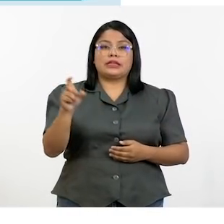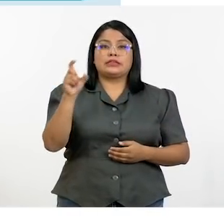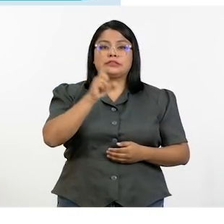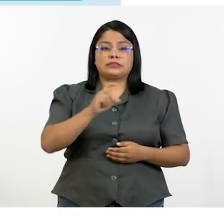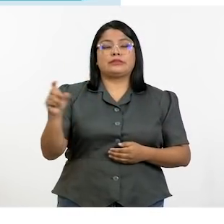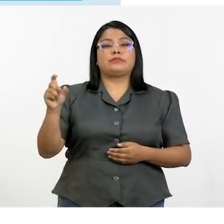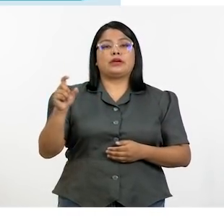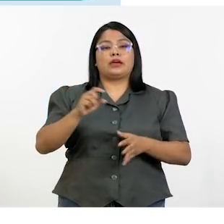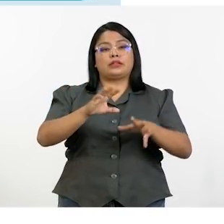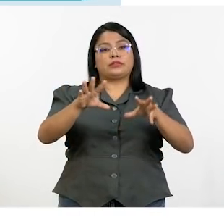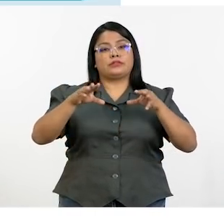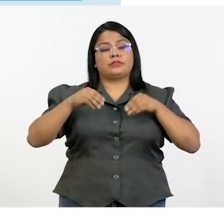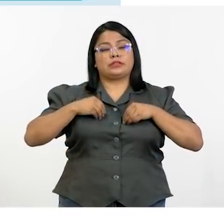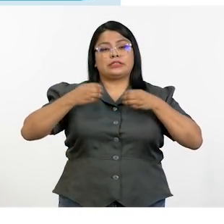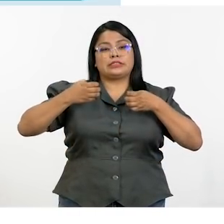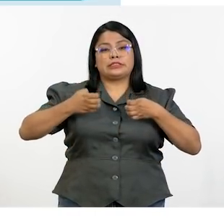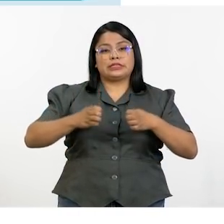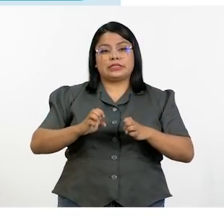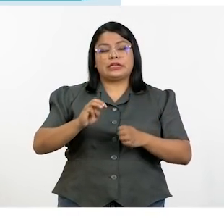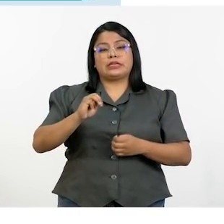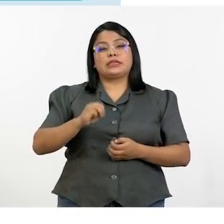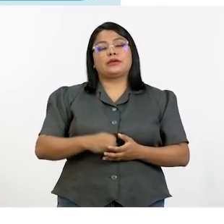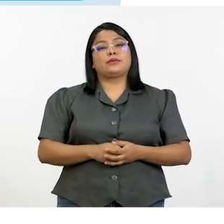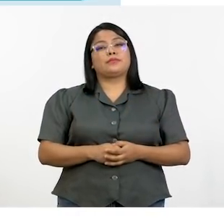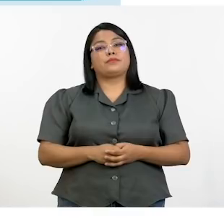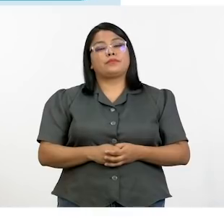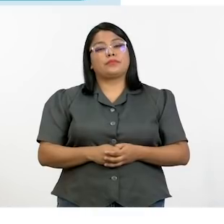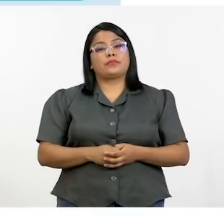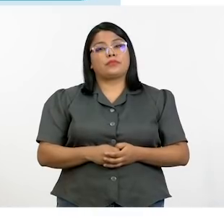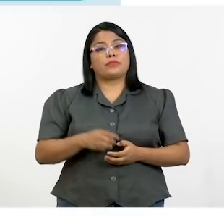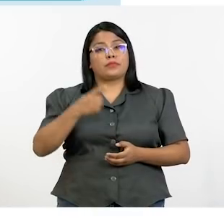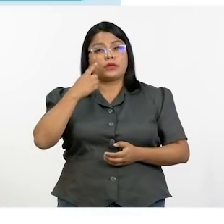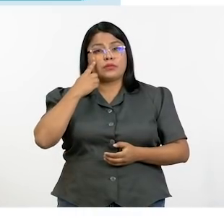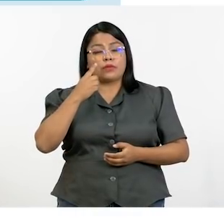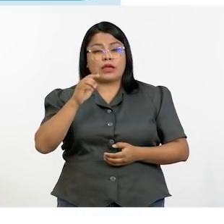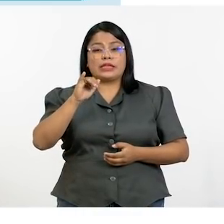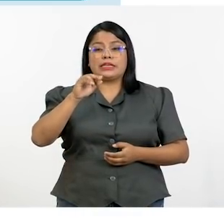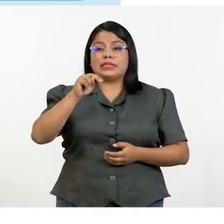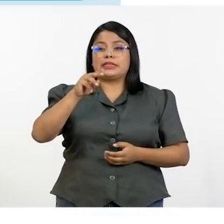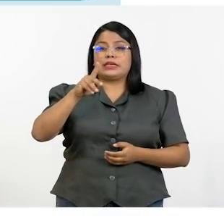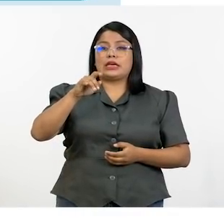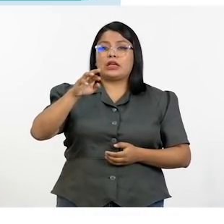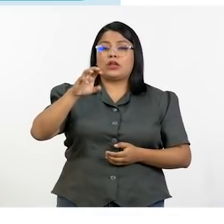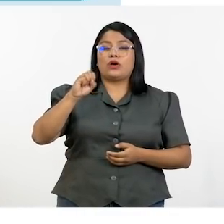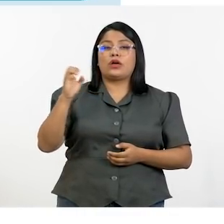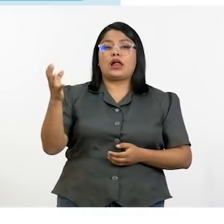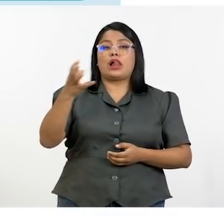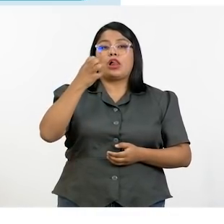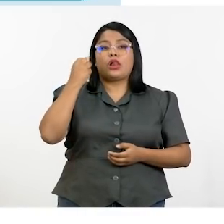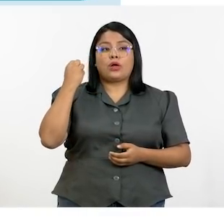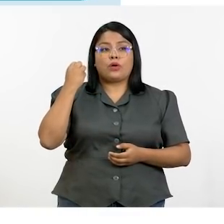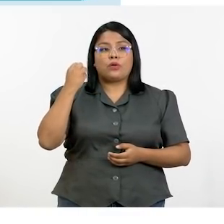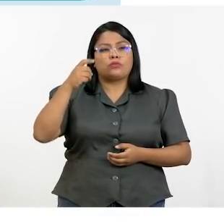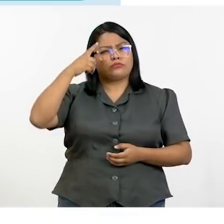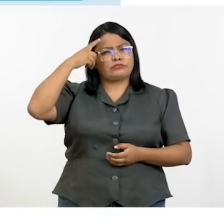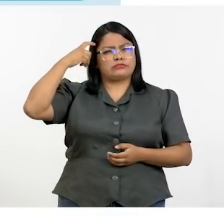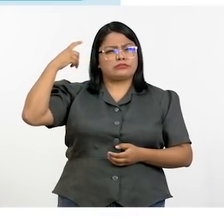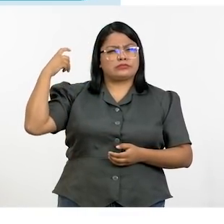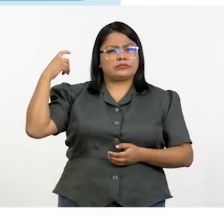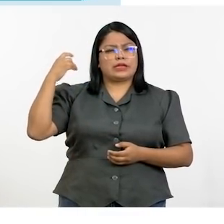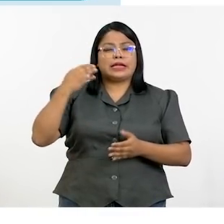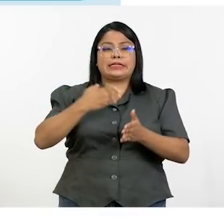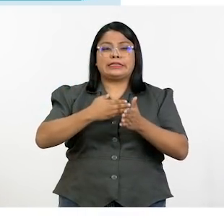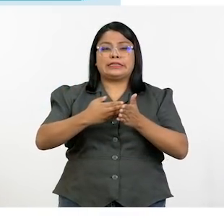semana asignadas en la estrategia multimodal corresponden a los indicadores priorizados, Como